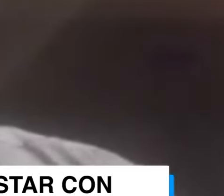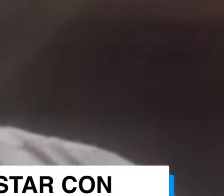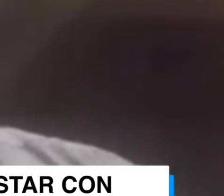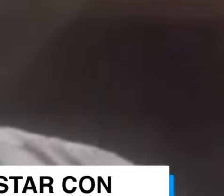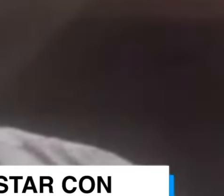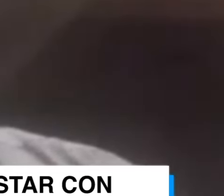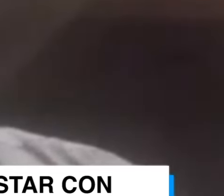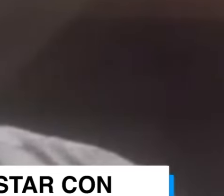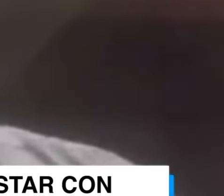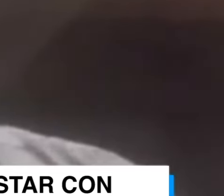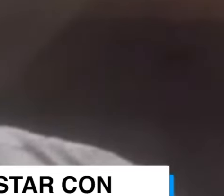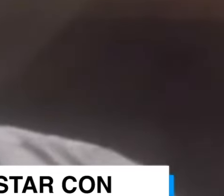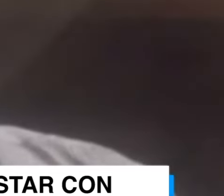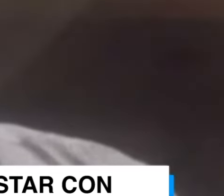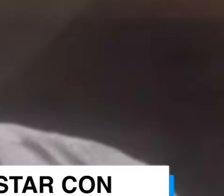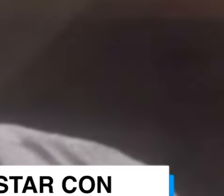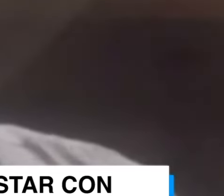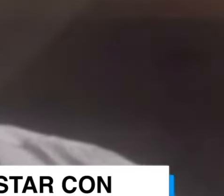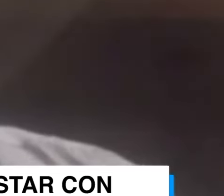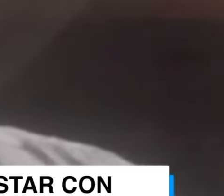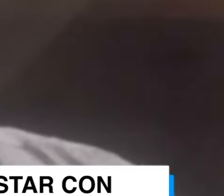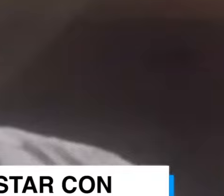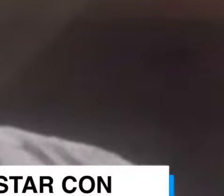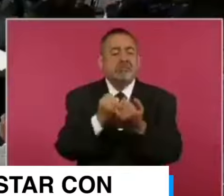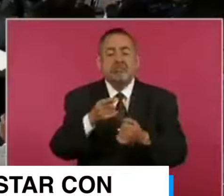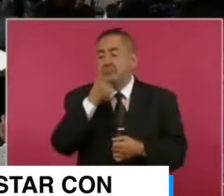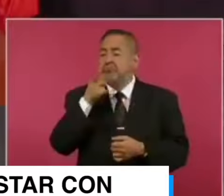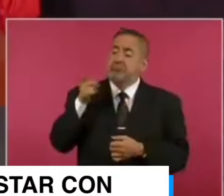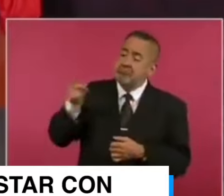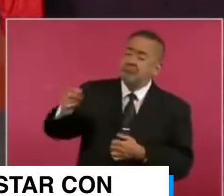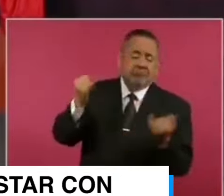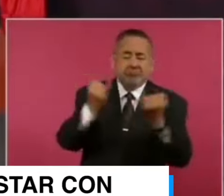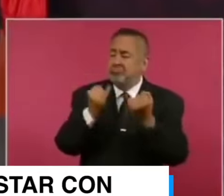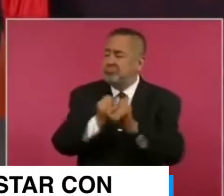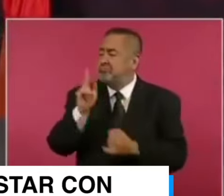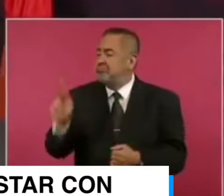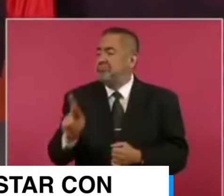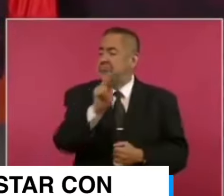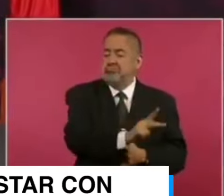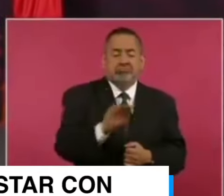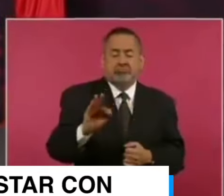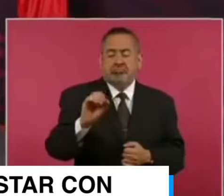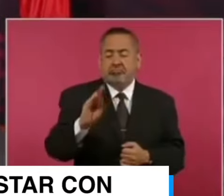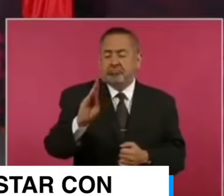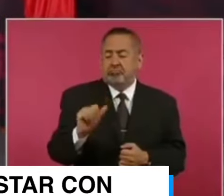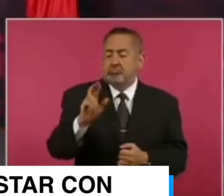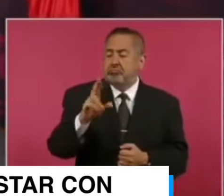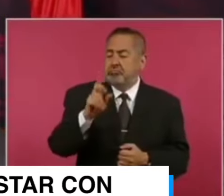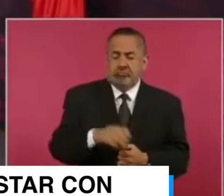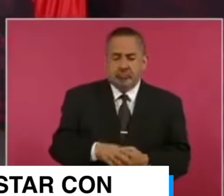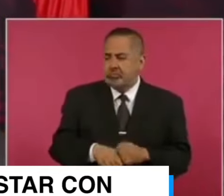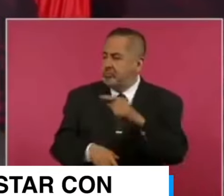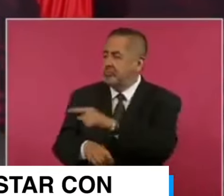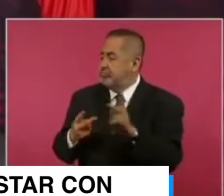Secretaría de Gobernación, que me ha encargado de decir que no es cierto, pues que esto es una confiscación de cuentas. Pues agradecerle, estaremos al pendiente.